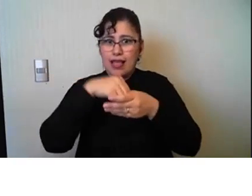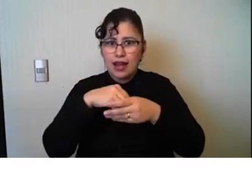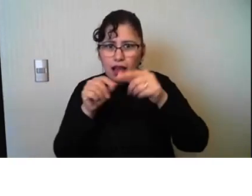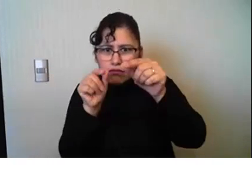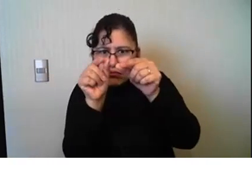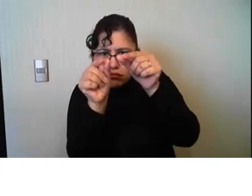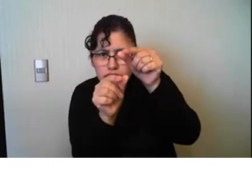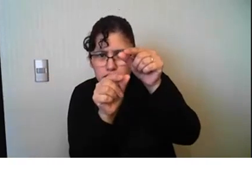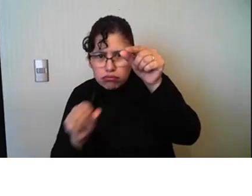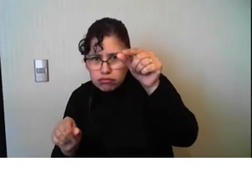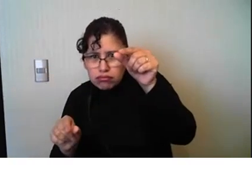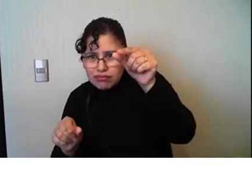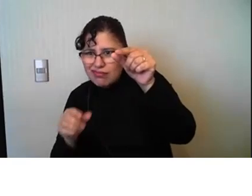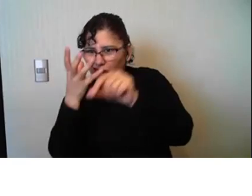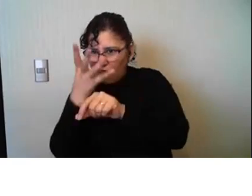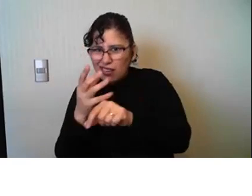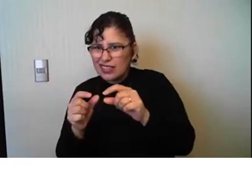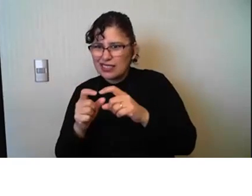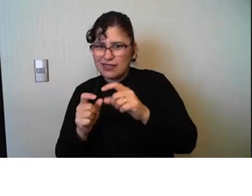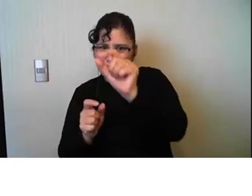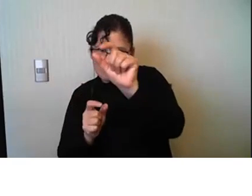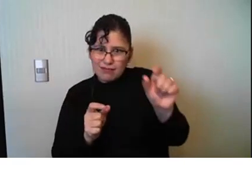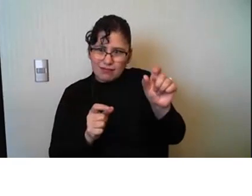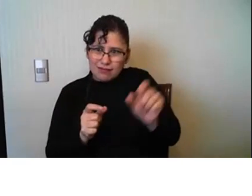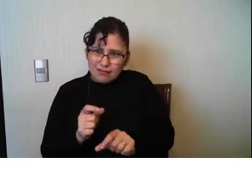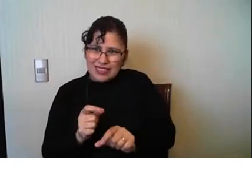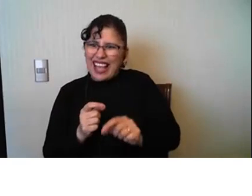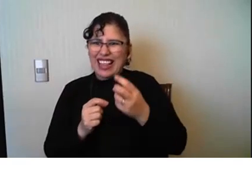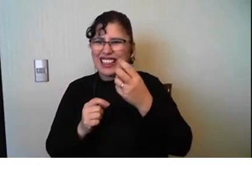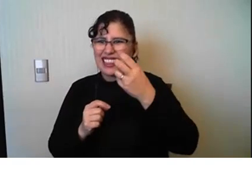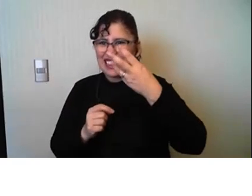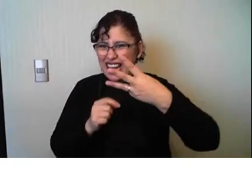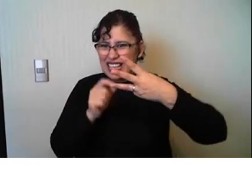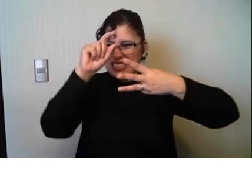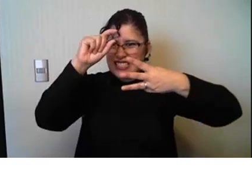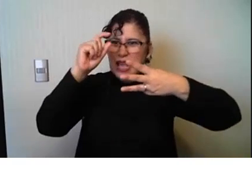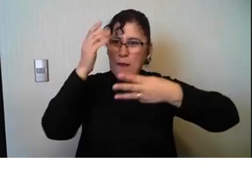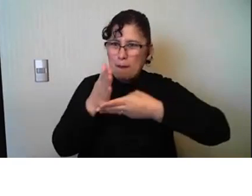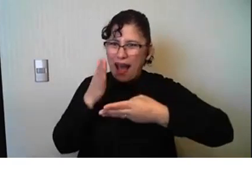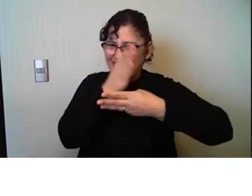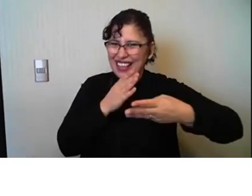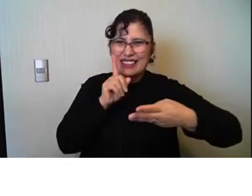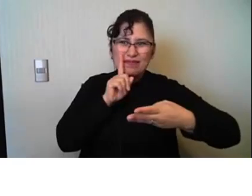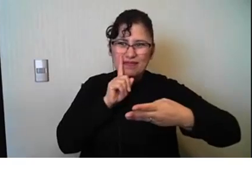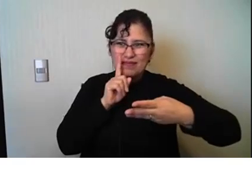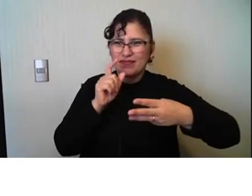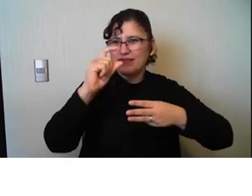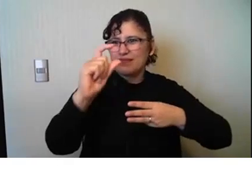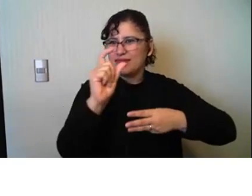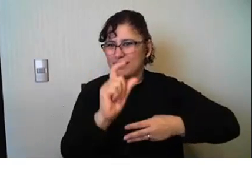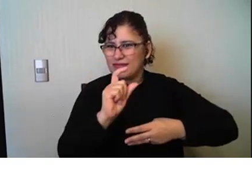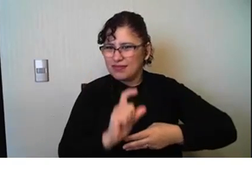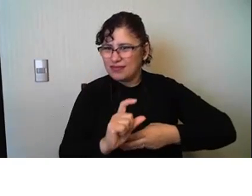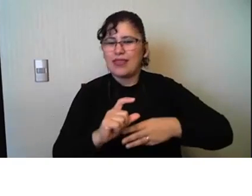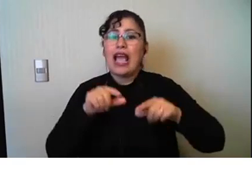aquí y atrás. Por tanto, tiene al menos 3 segmentos. Y es sustancia blanca.